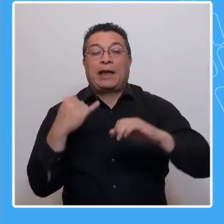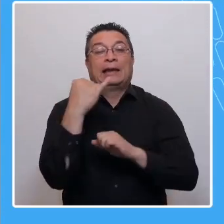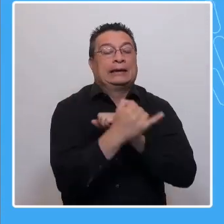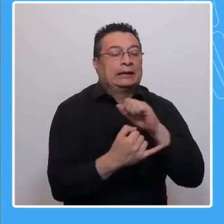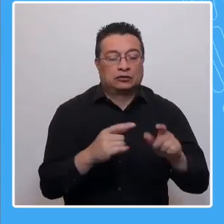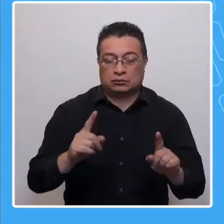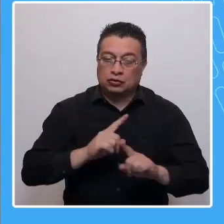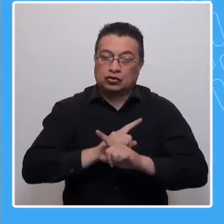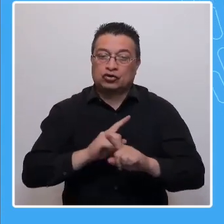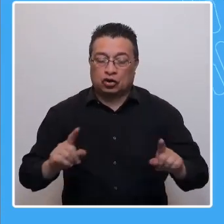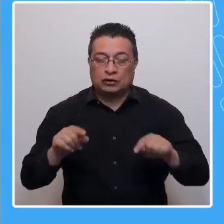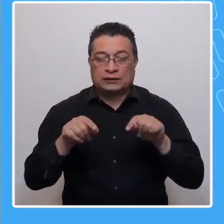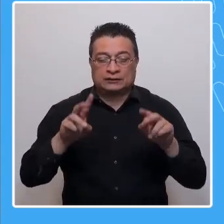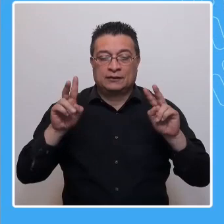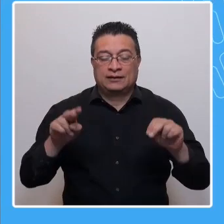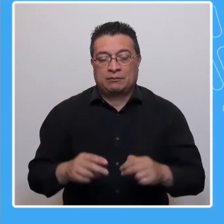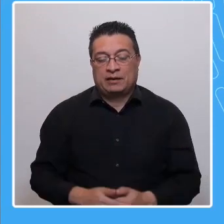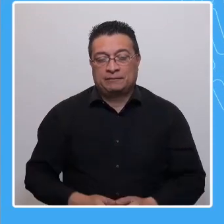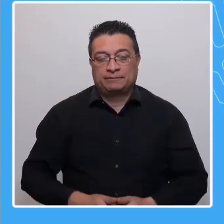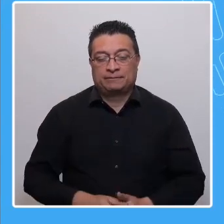internacionales en estas materias.